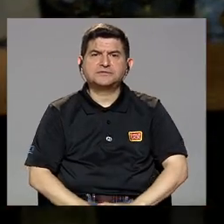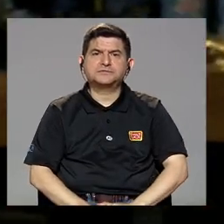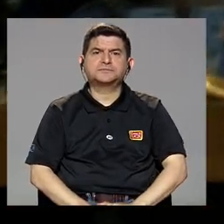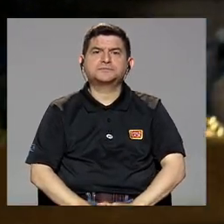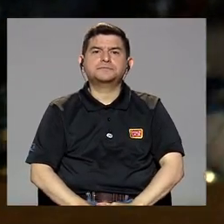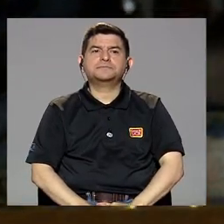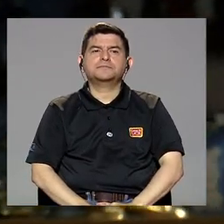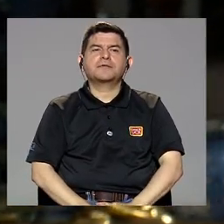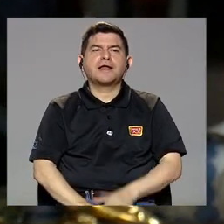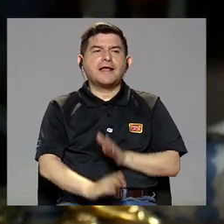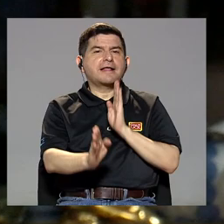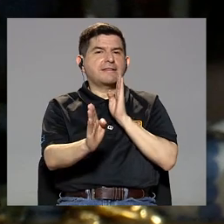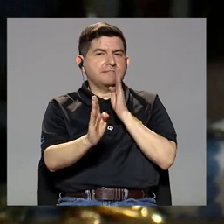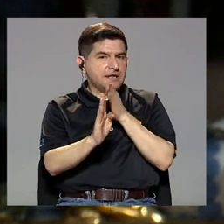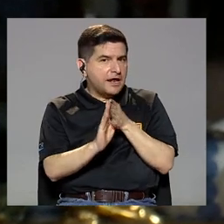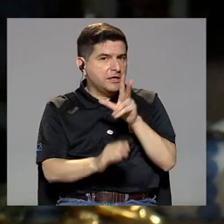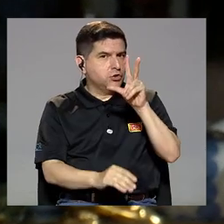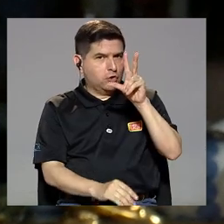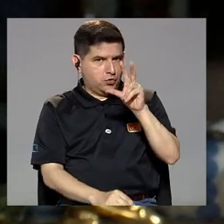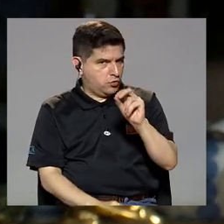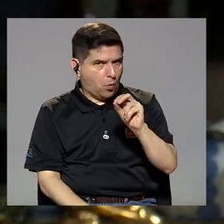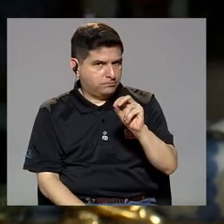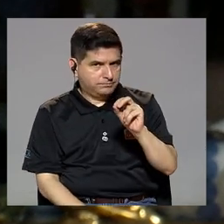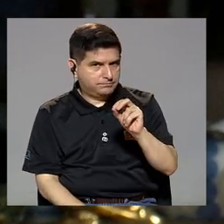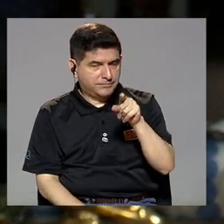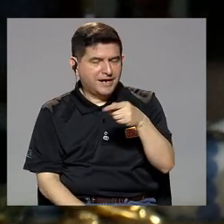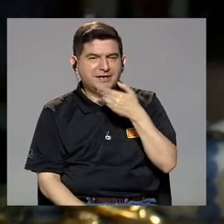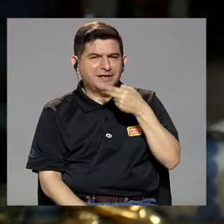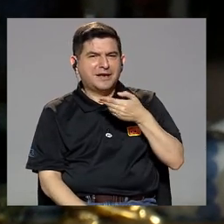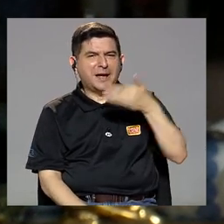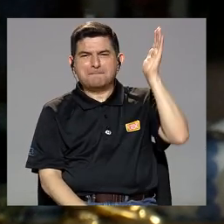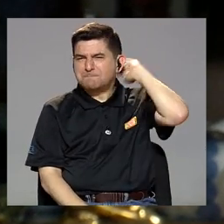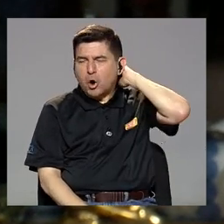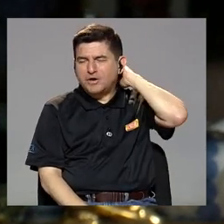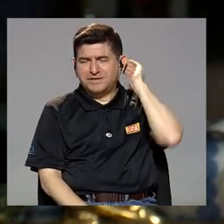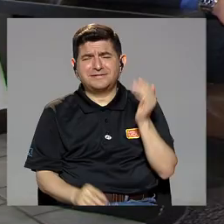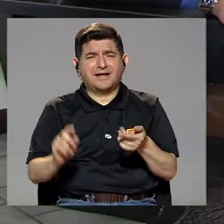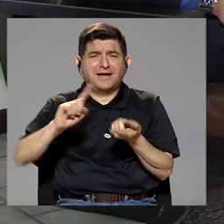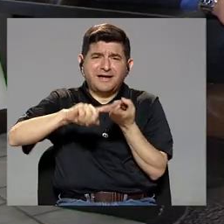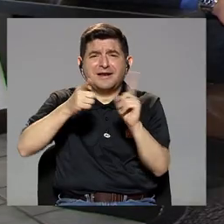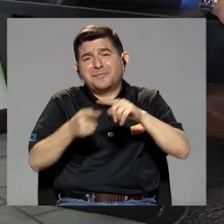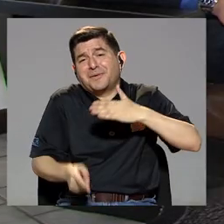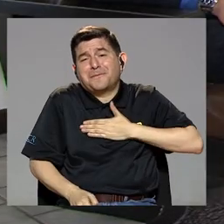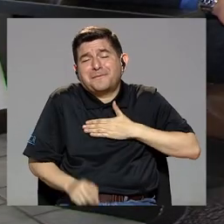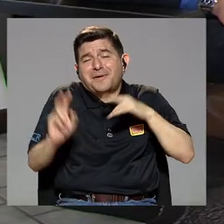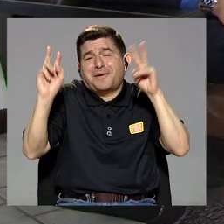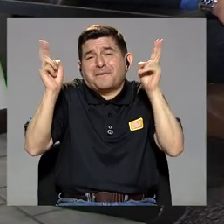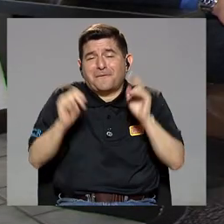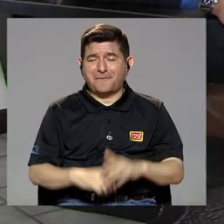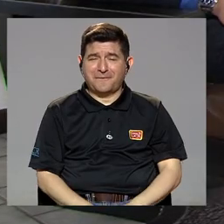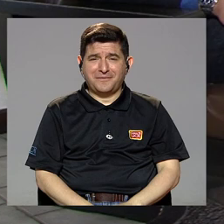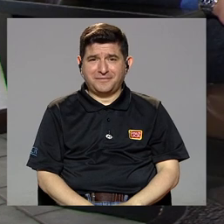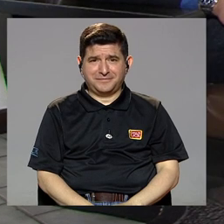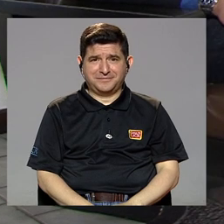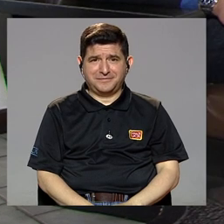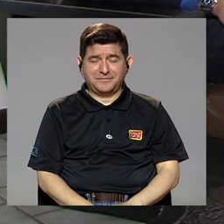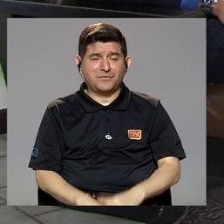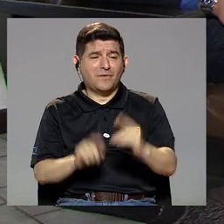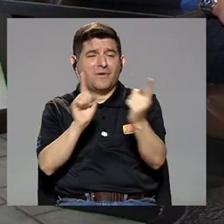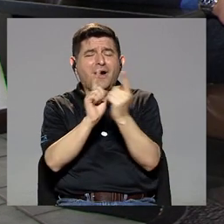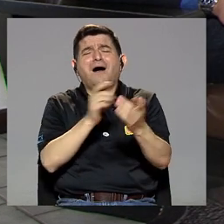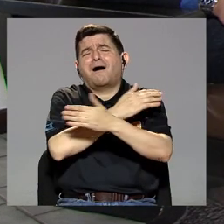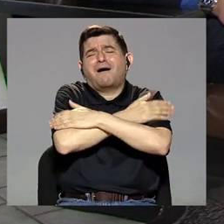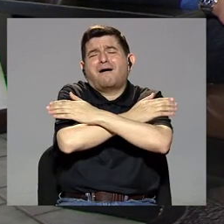directamente no porque también era muy poquita entonces era muchísimo mío es que me había me